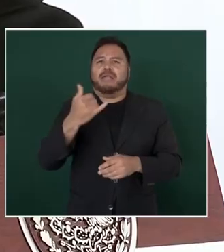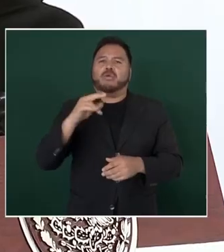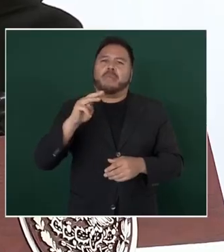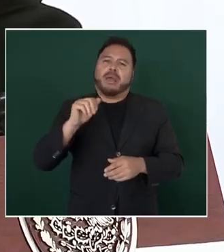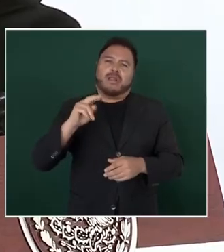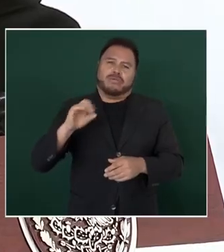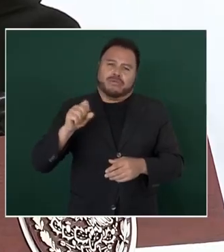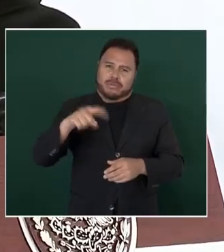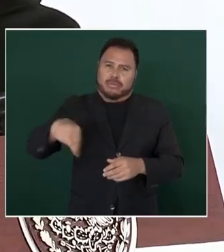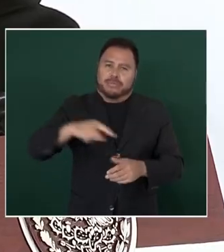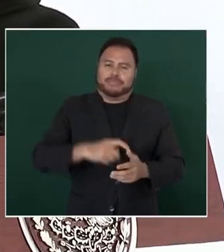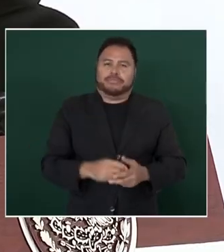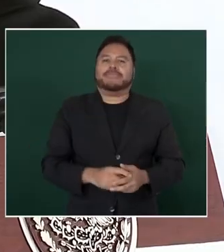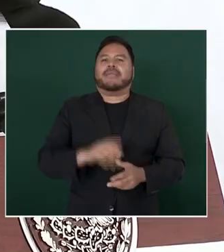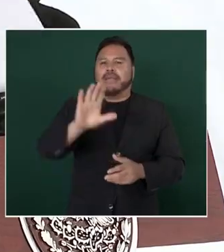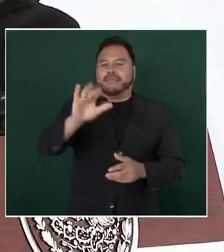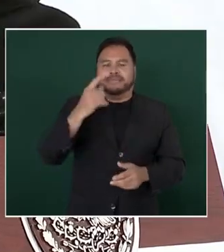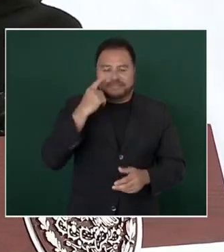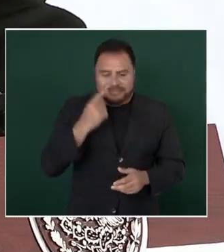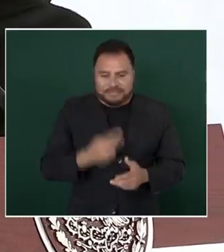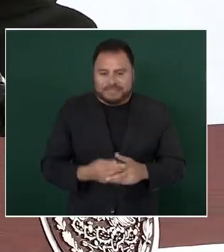pasa, miren, aquí tengo